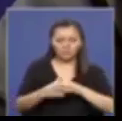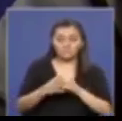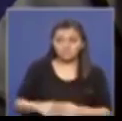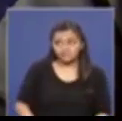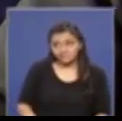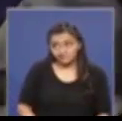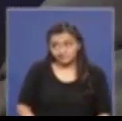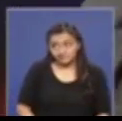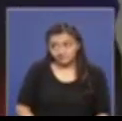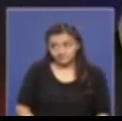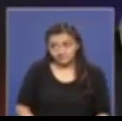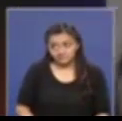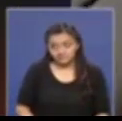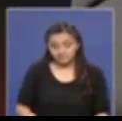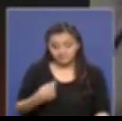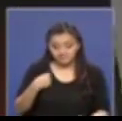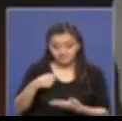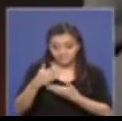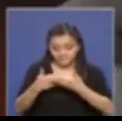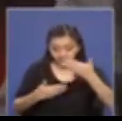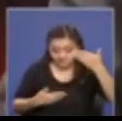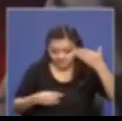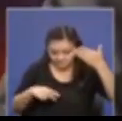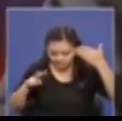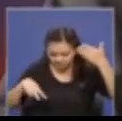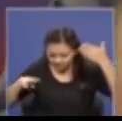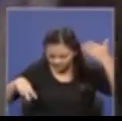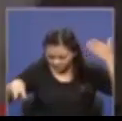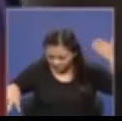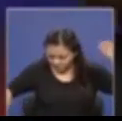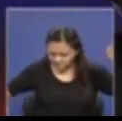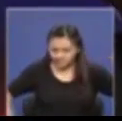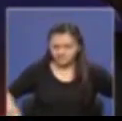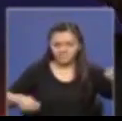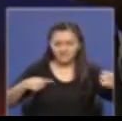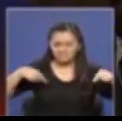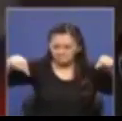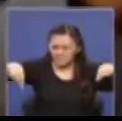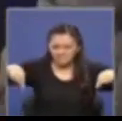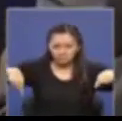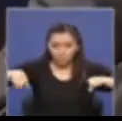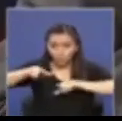en la contratación pública. Y eran trabajadores del mismo sector, y los unos con